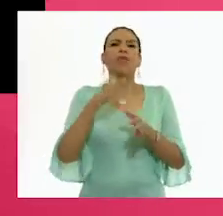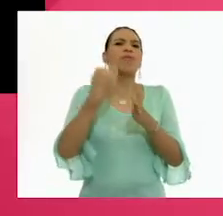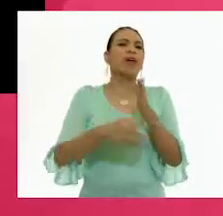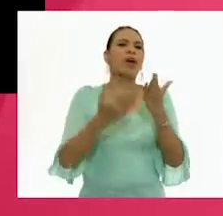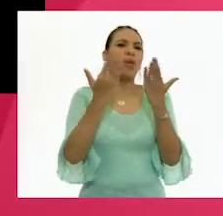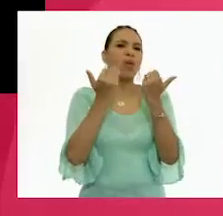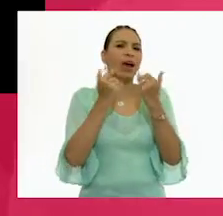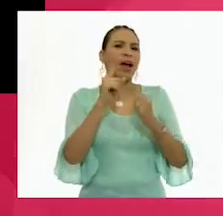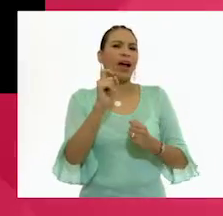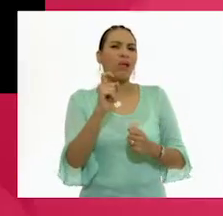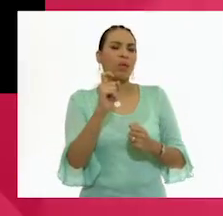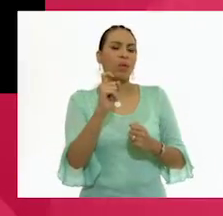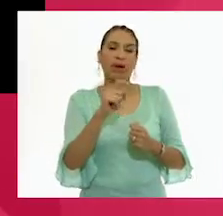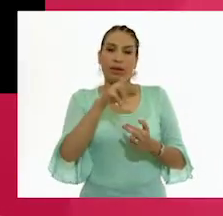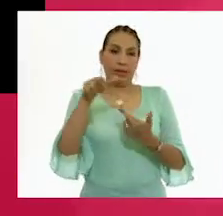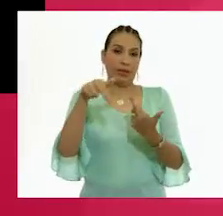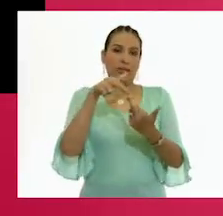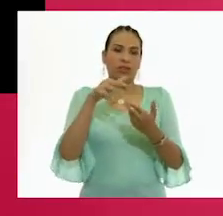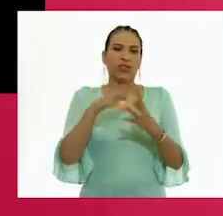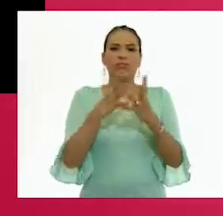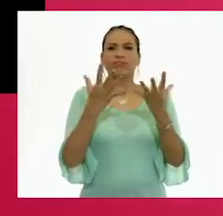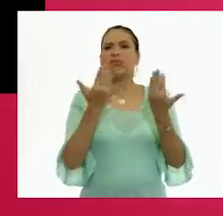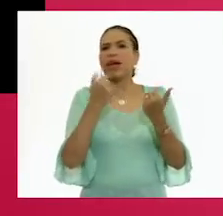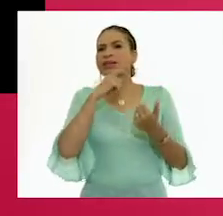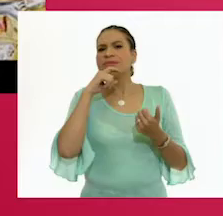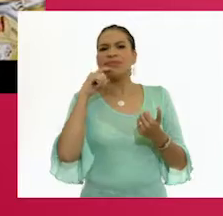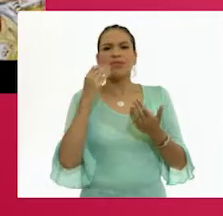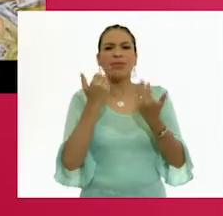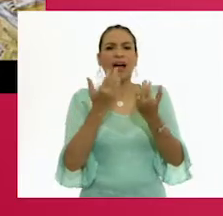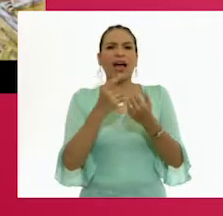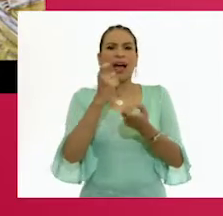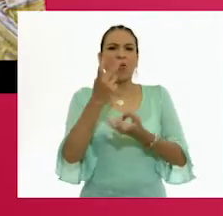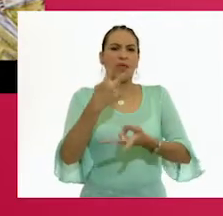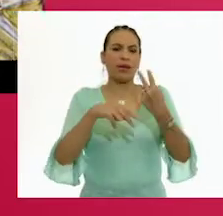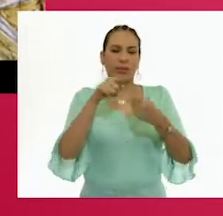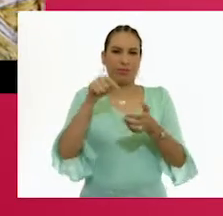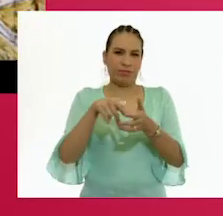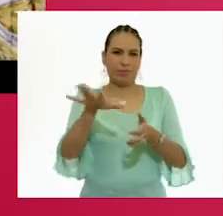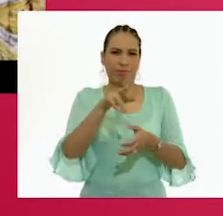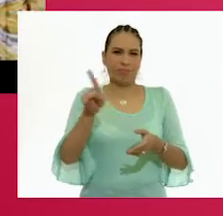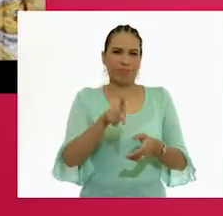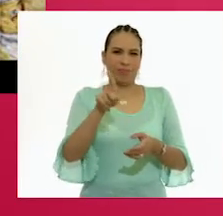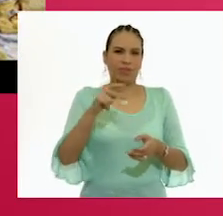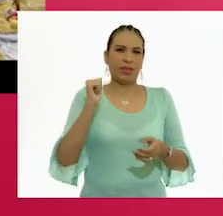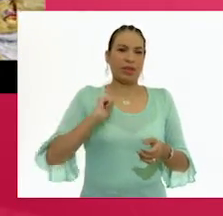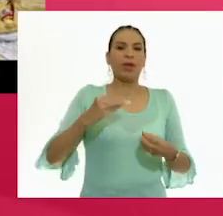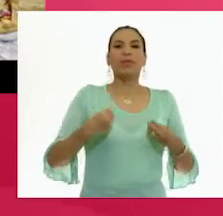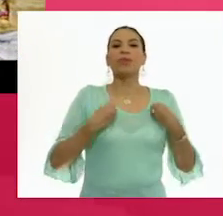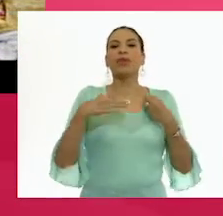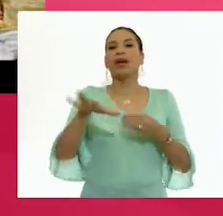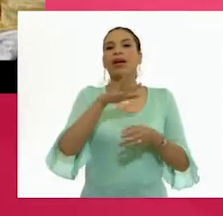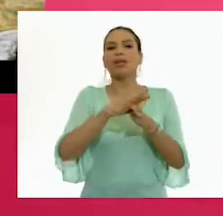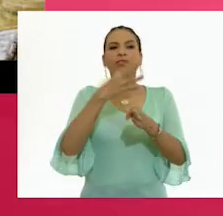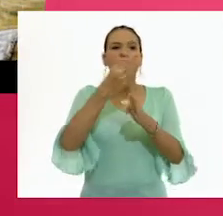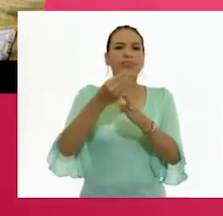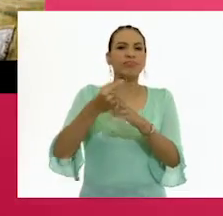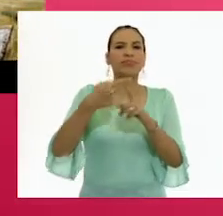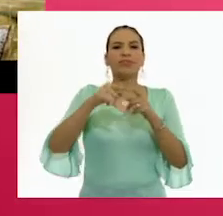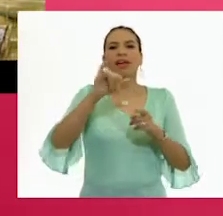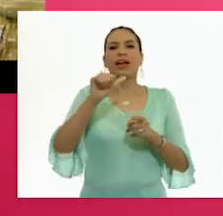agua. Es una región seca y sin humedad. Los antiguos pobladores construían jagüeyes, que